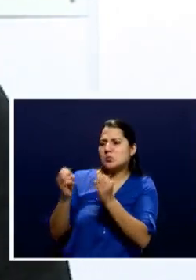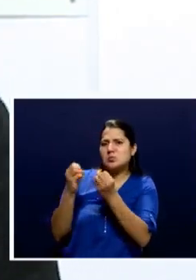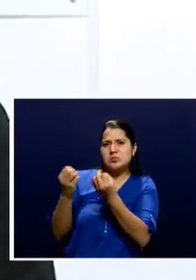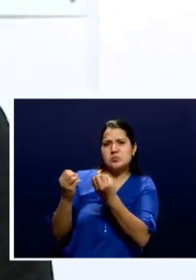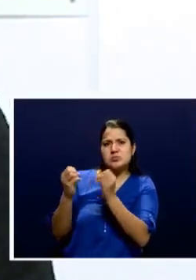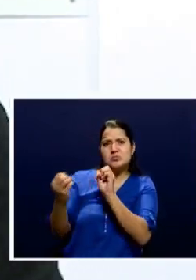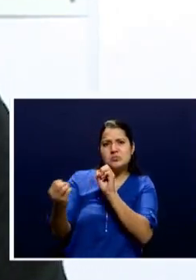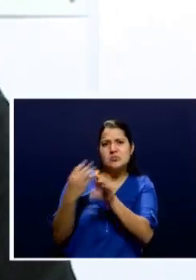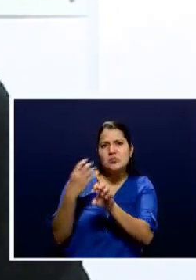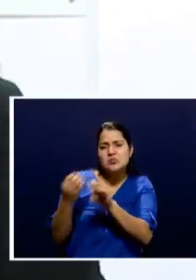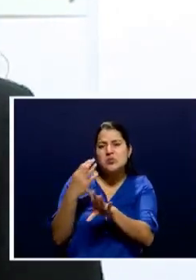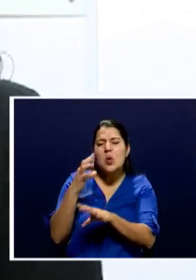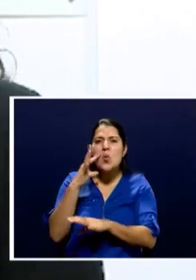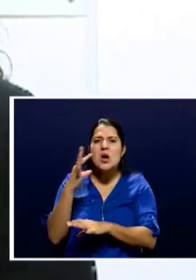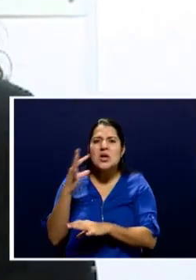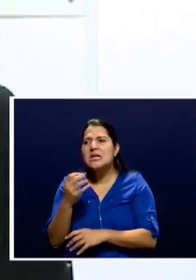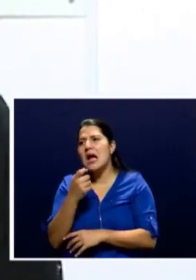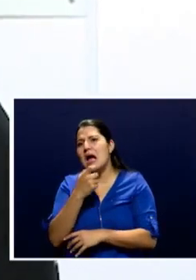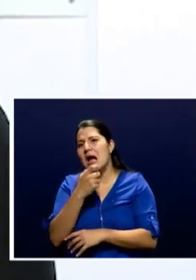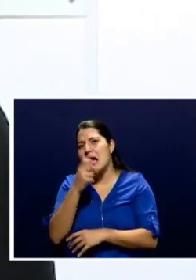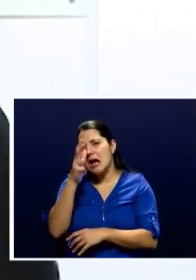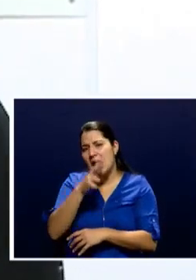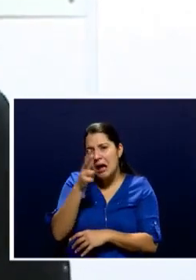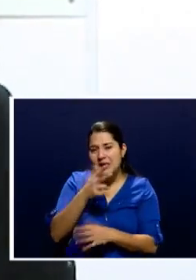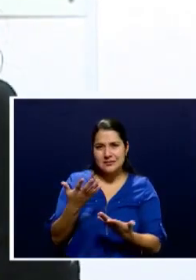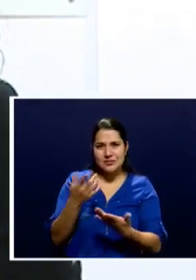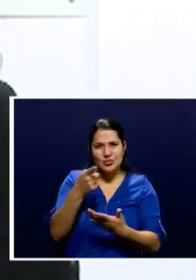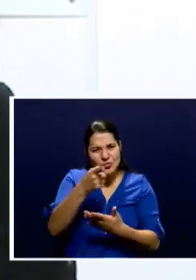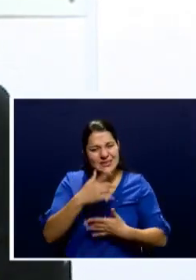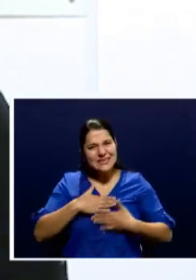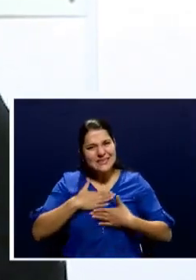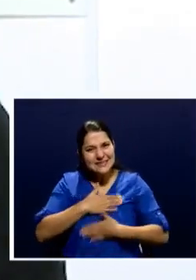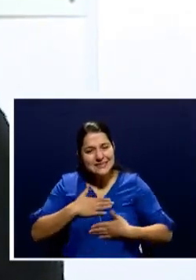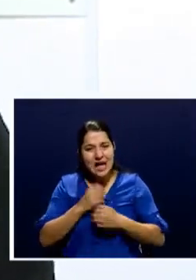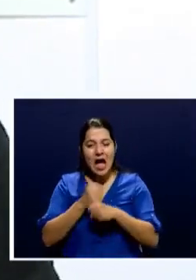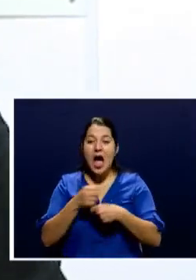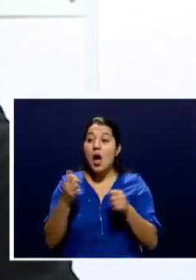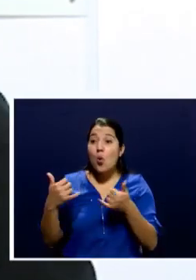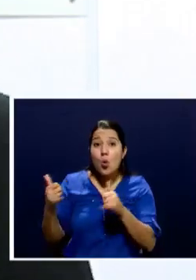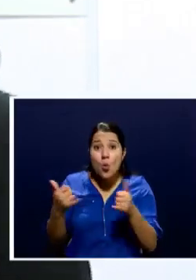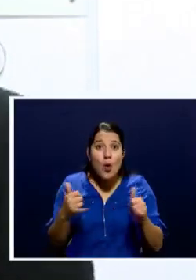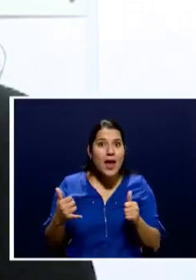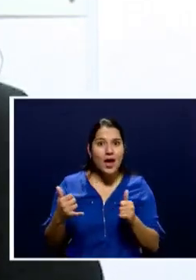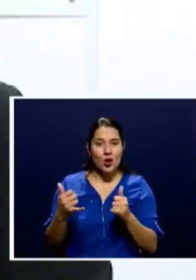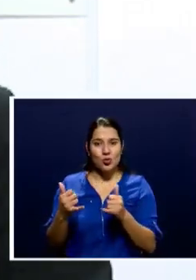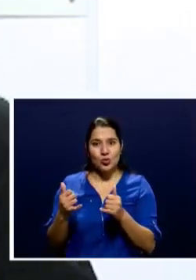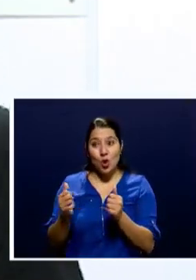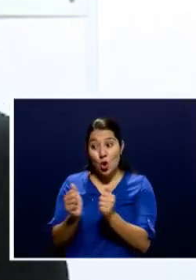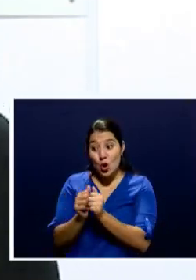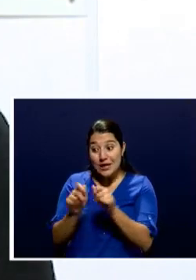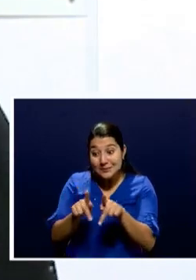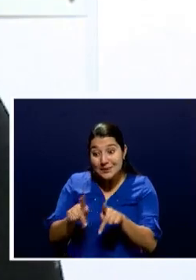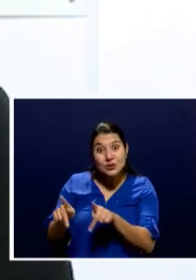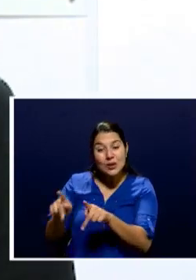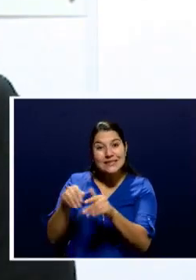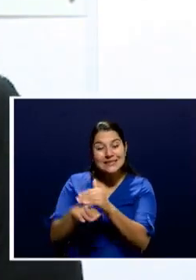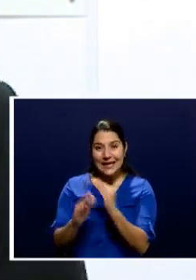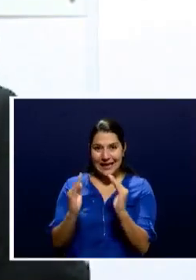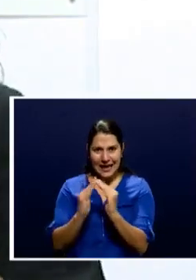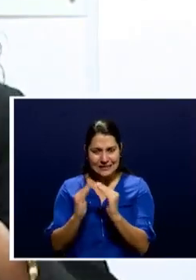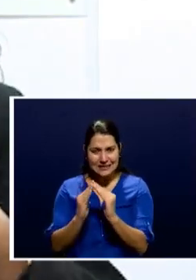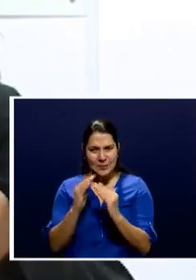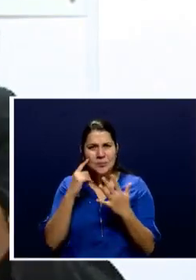WhatsApp, hagan juegos, diviértanse con las personas que tienen alrededor en sus casas,